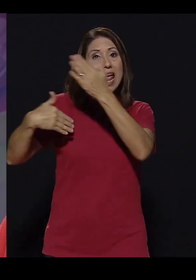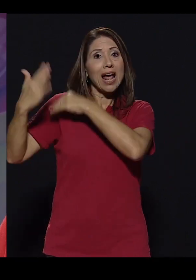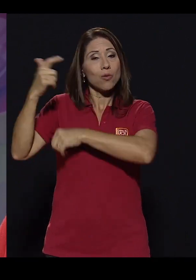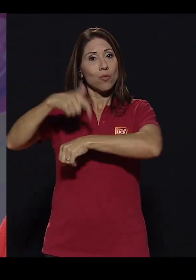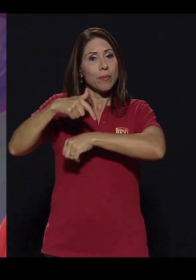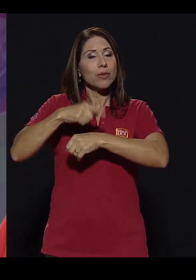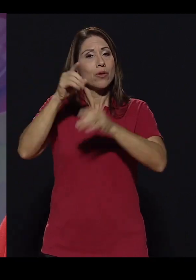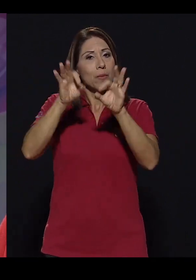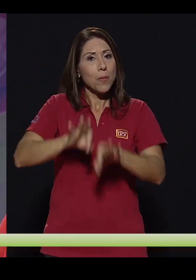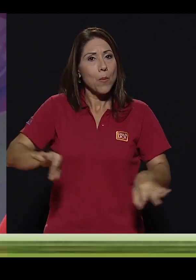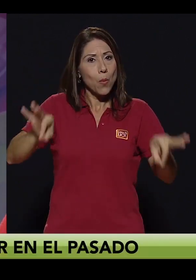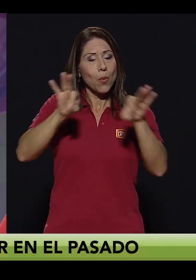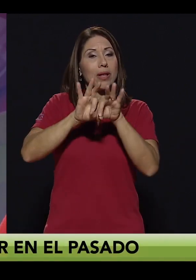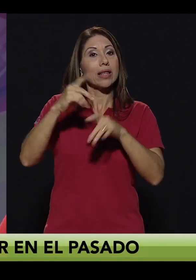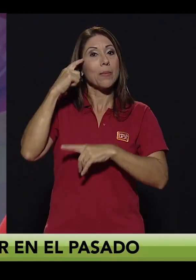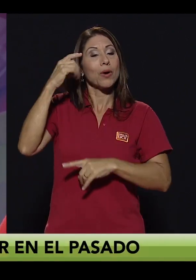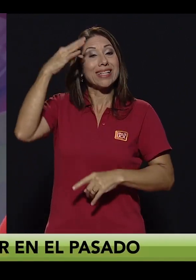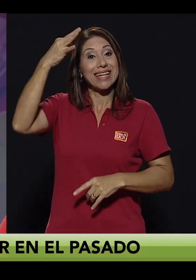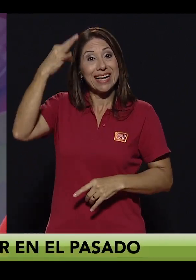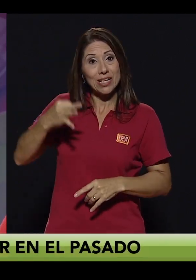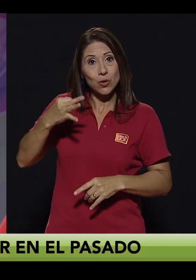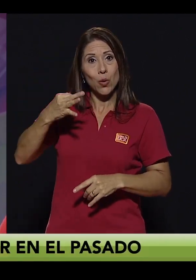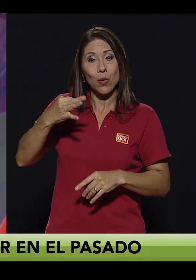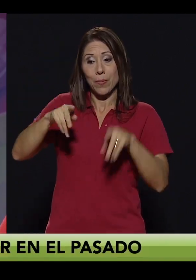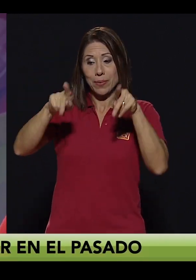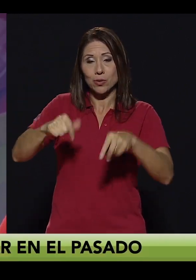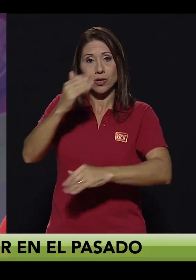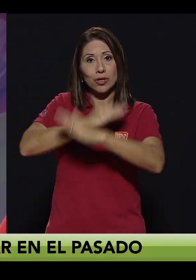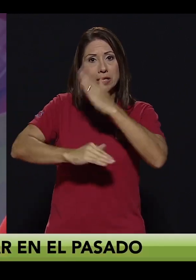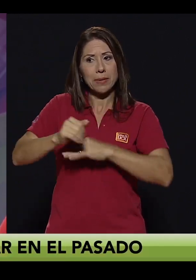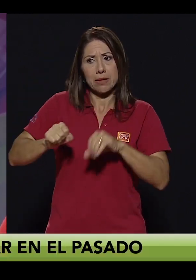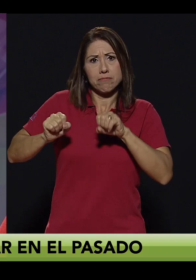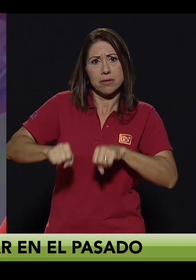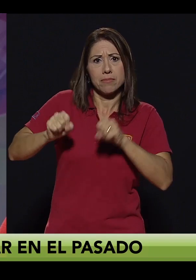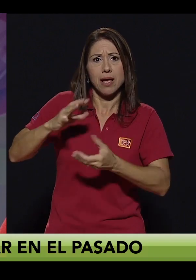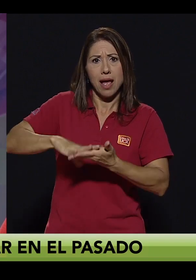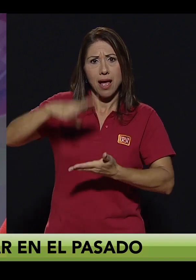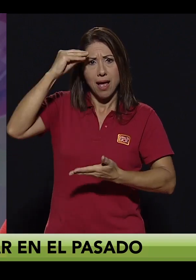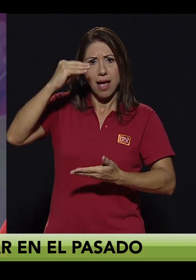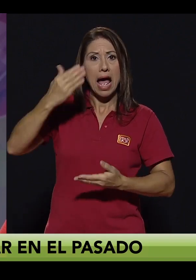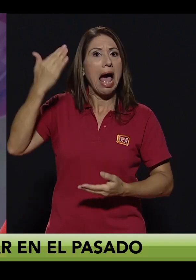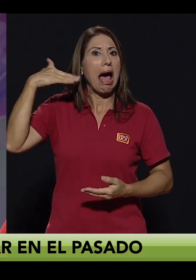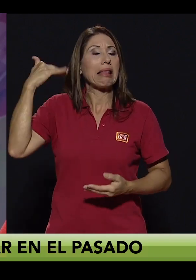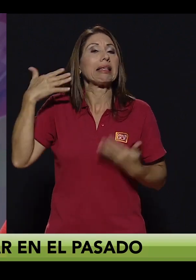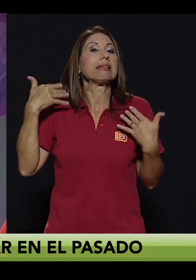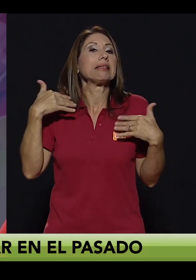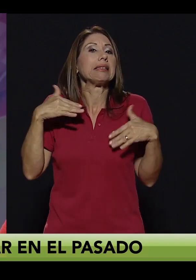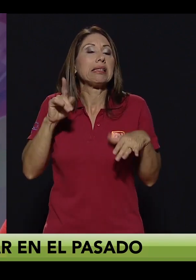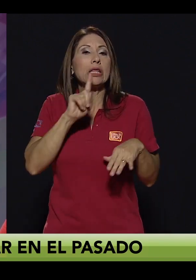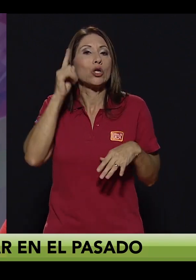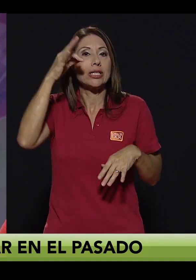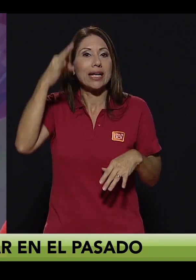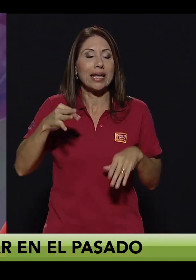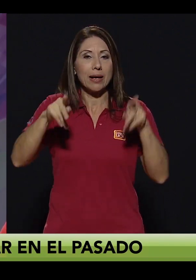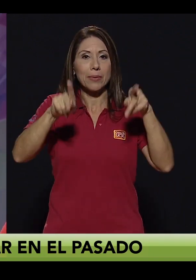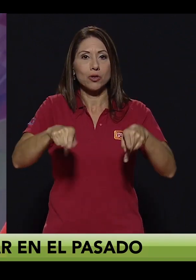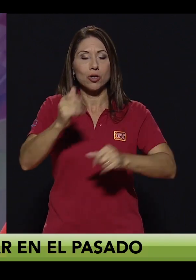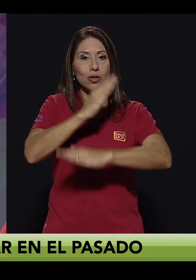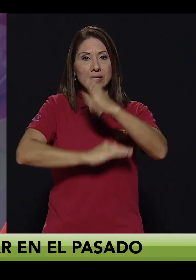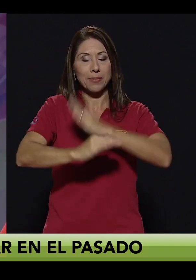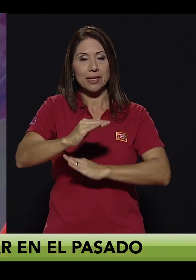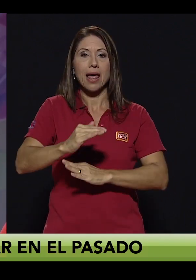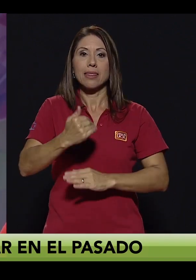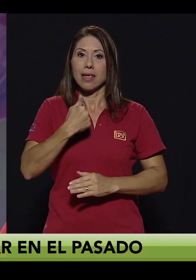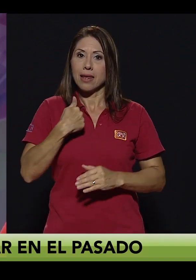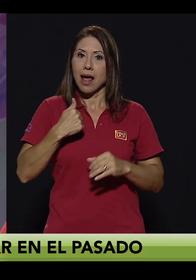importante porque se creyó en la capacidad de aprendizaje de las personas con discapacidad antes ni siquiera se se creía en que las personas con